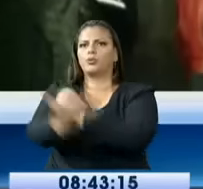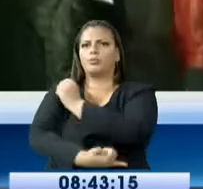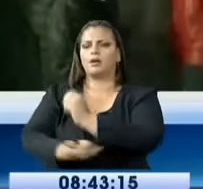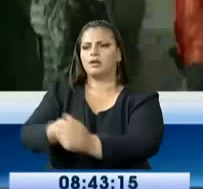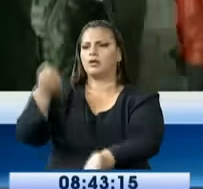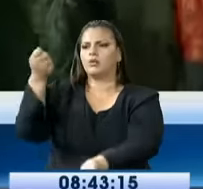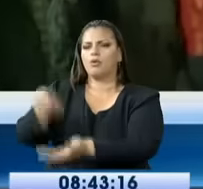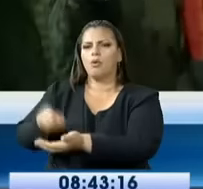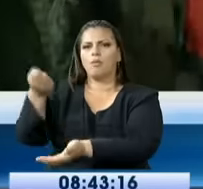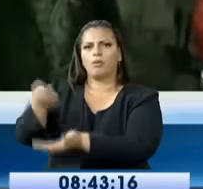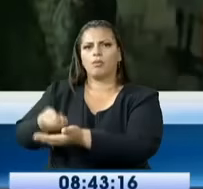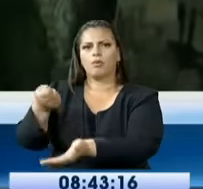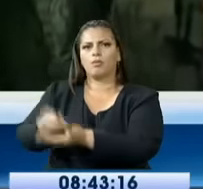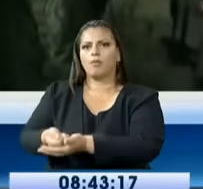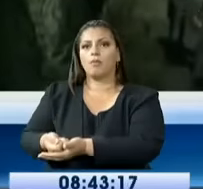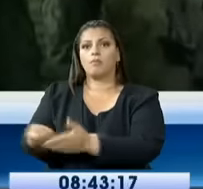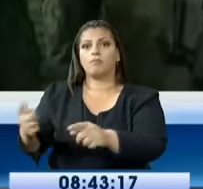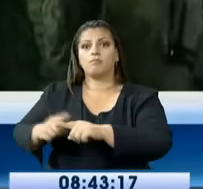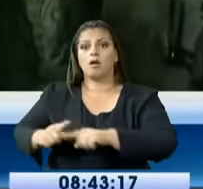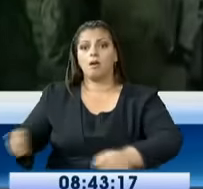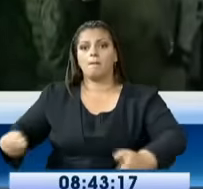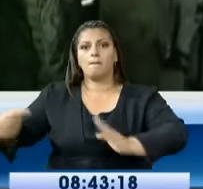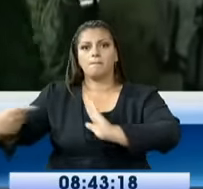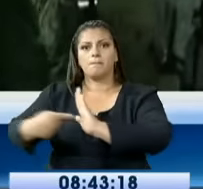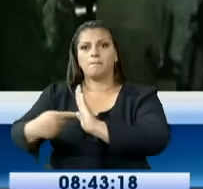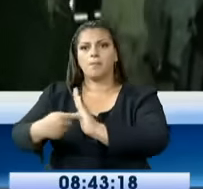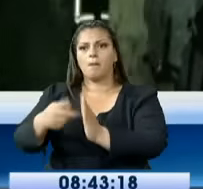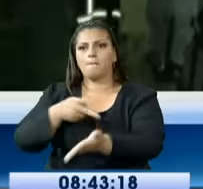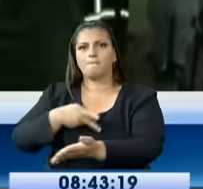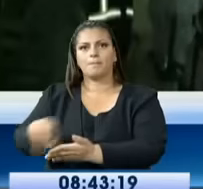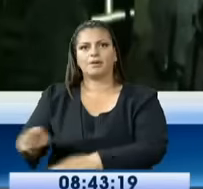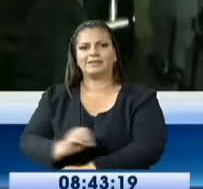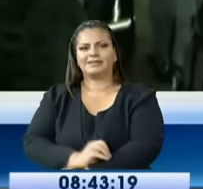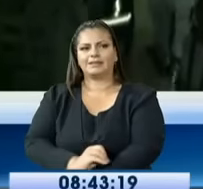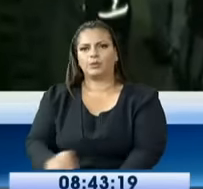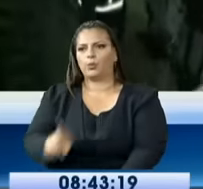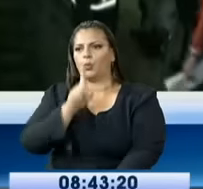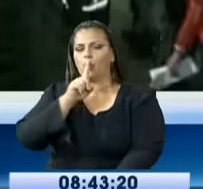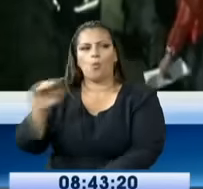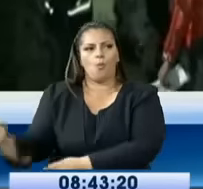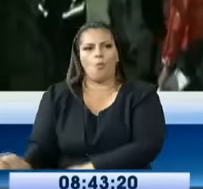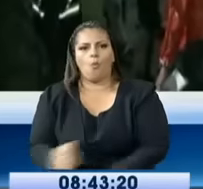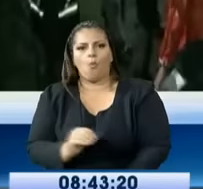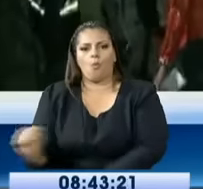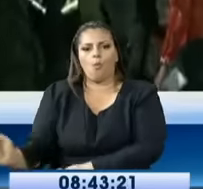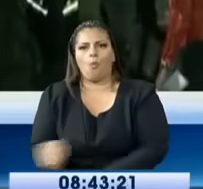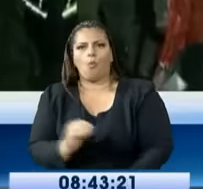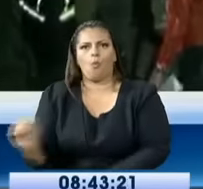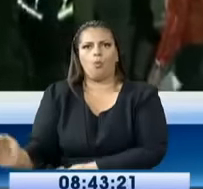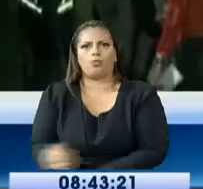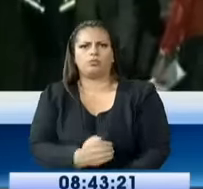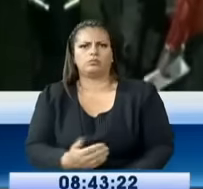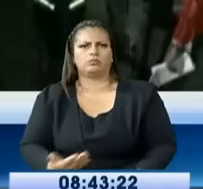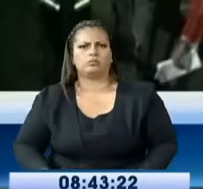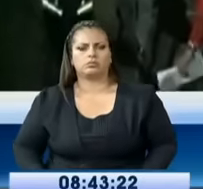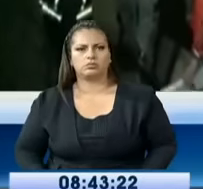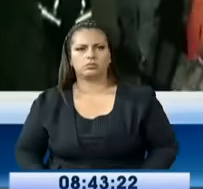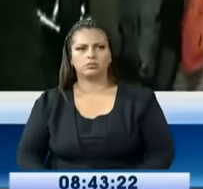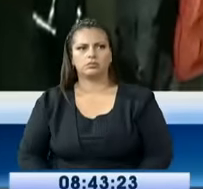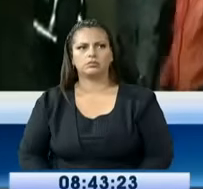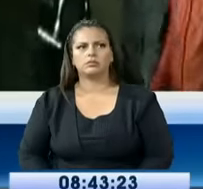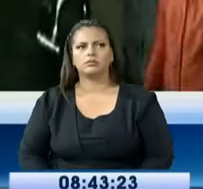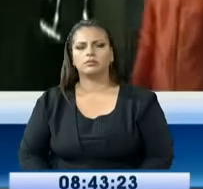¿Alguna pregunta, Hugo? Karina, este tipo de operativos la SENAE lo está haciendo constantemente en